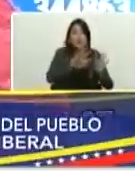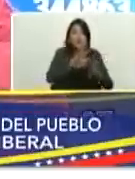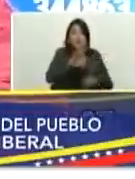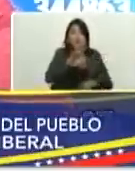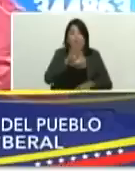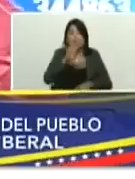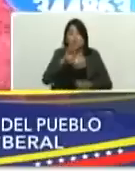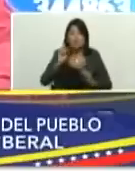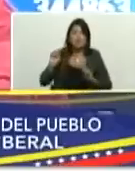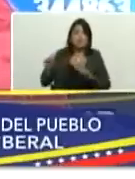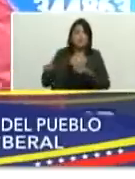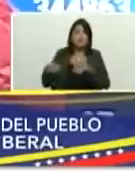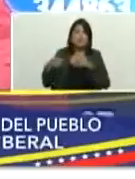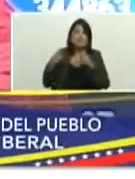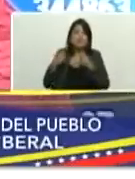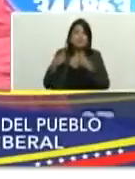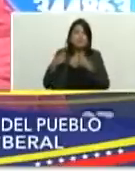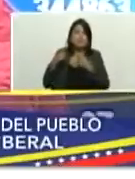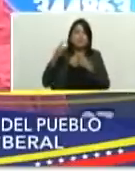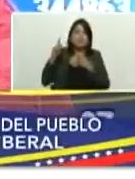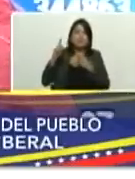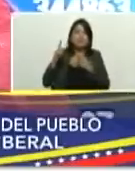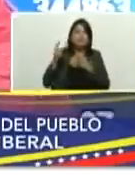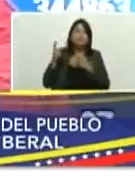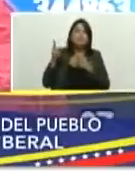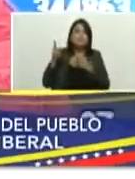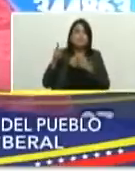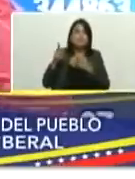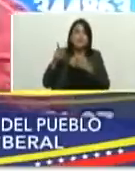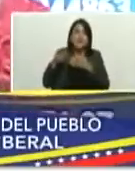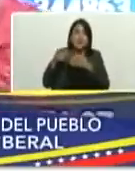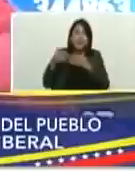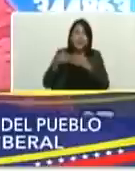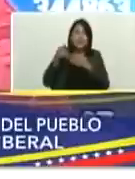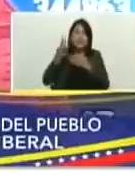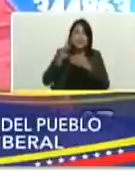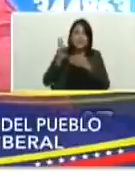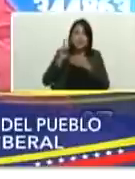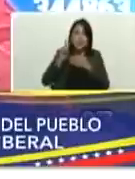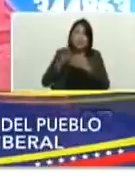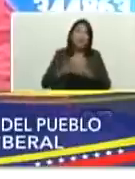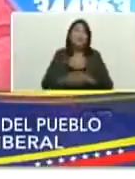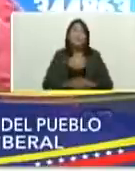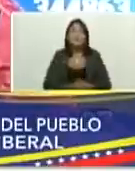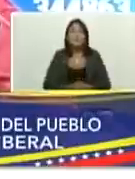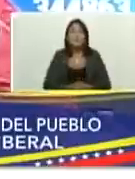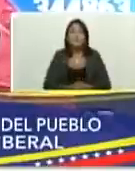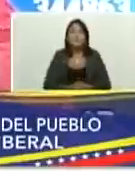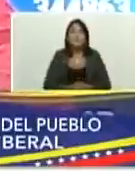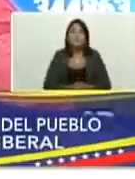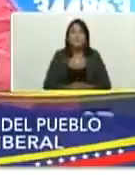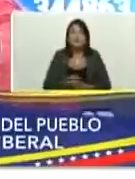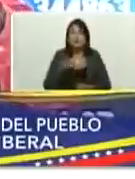unilaterales contra la economía nacional, la economía pública, la economía privada. Fue una verdadera guerra. Es